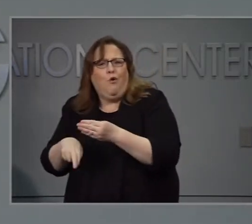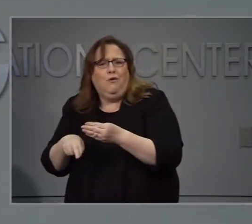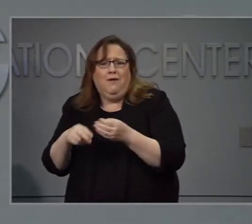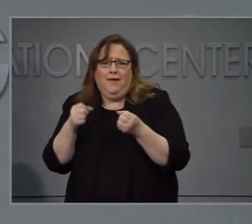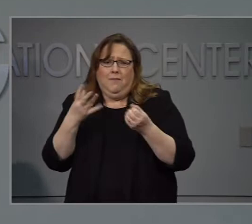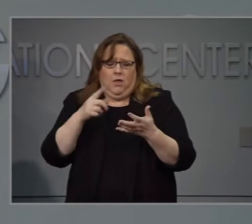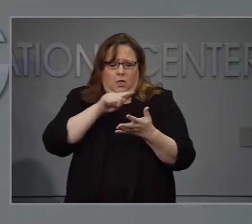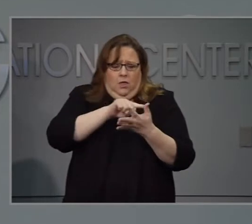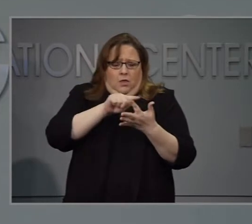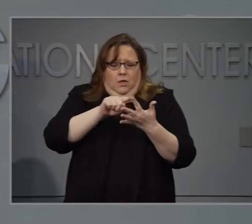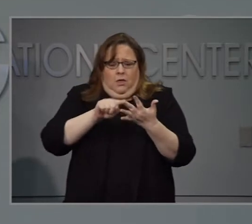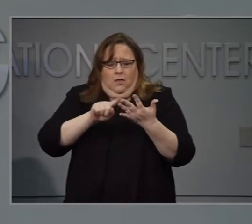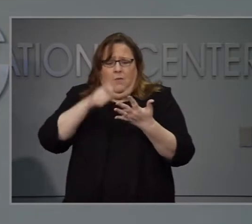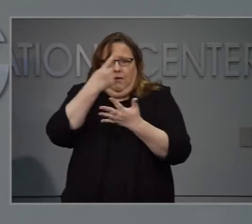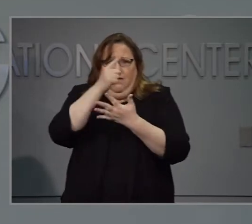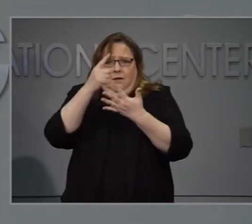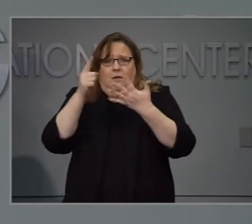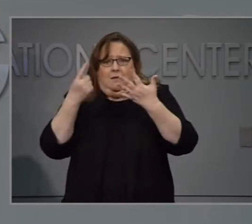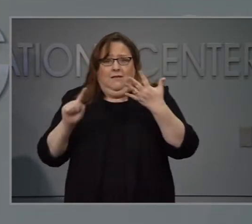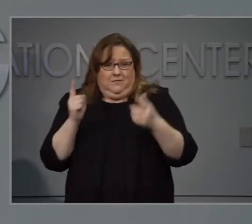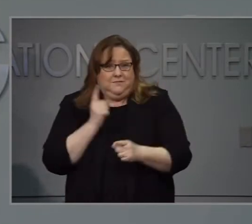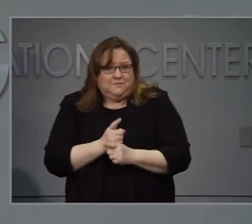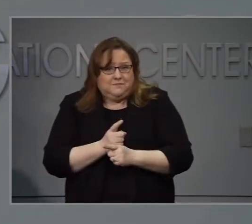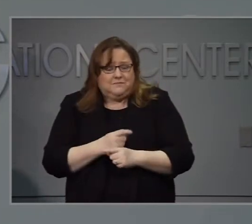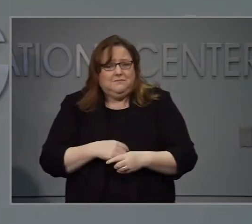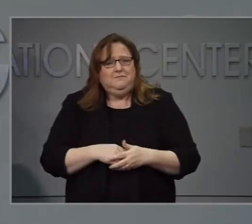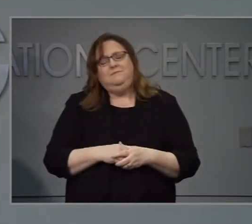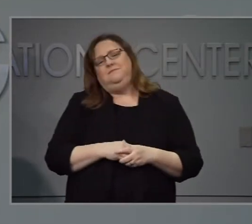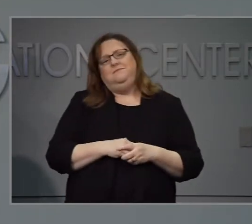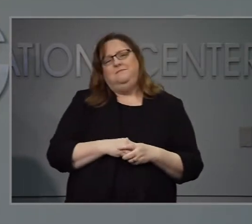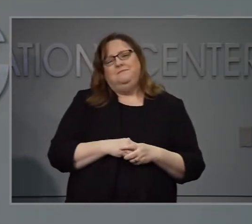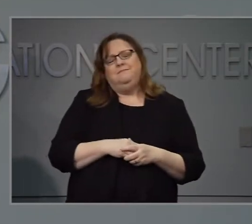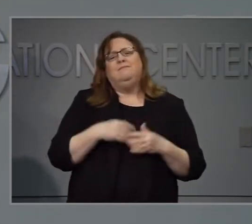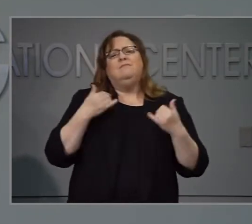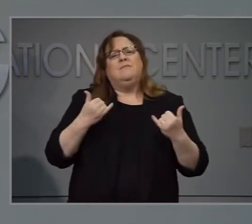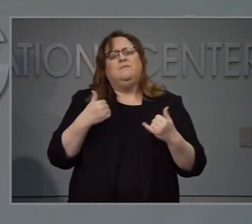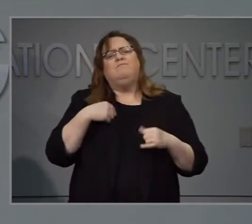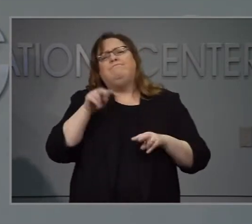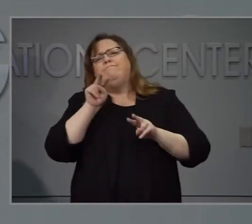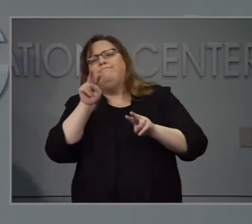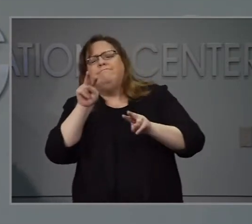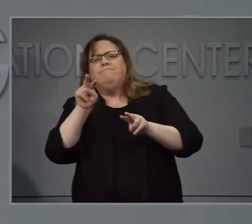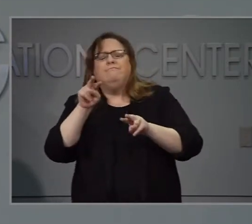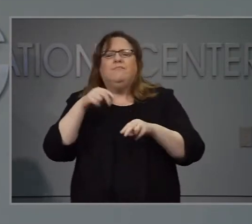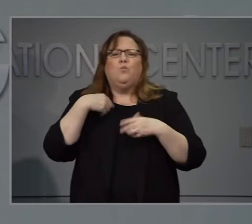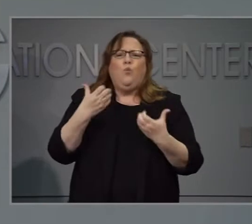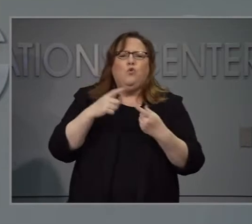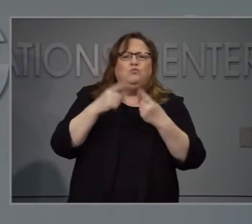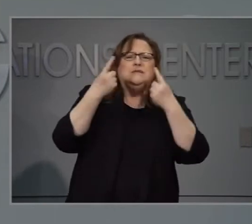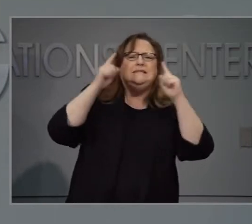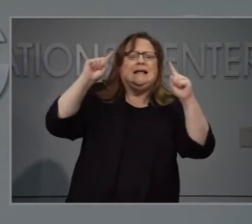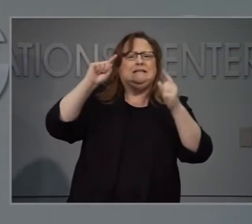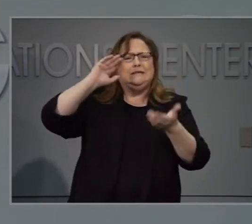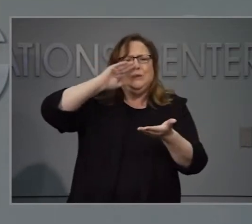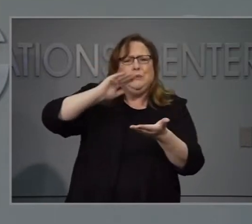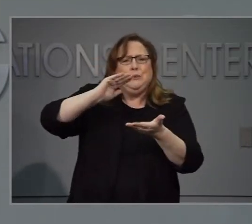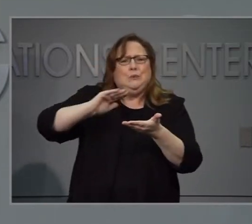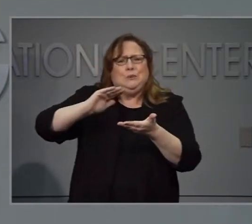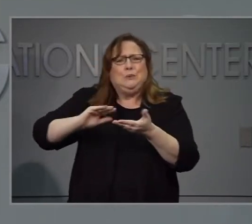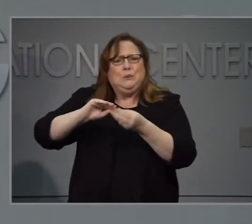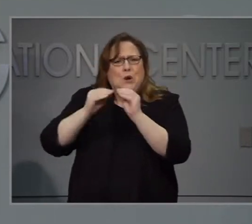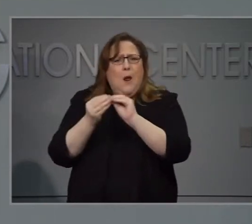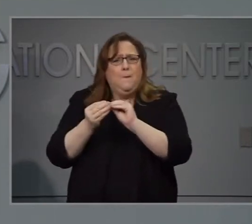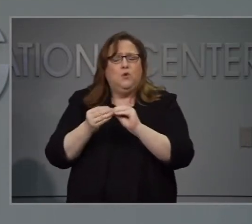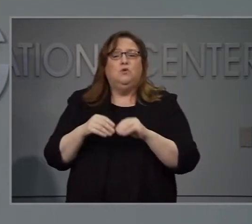muchos componentes al pensar que queremos estar a la delantera de la curva en las siguientes semanas este grupo de